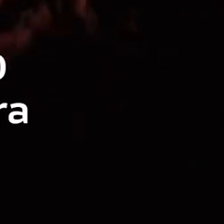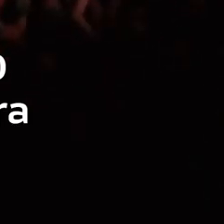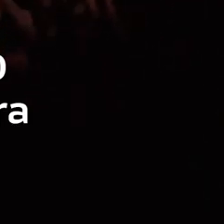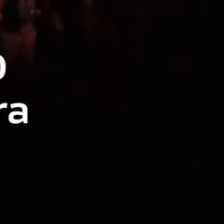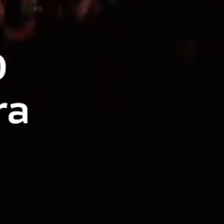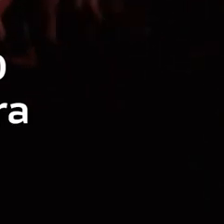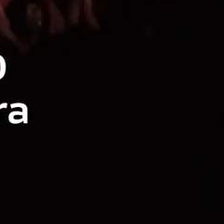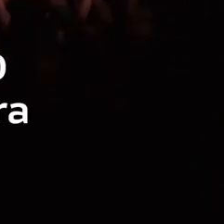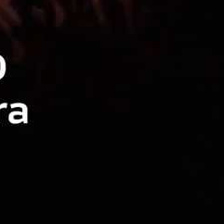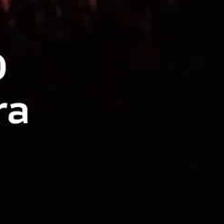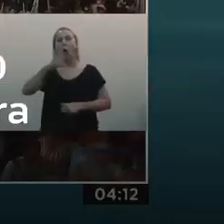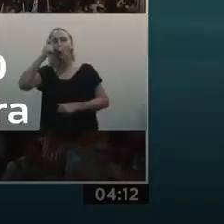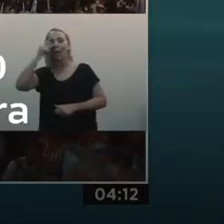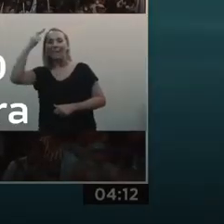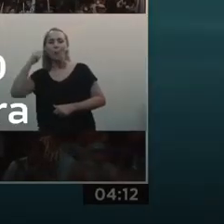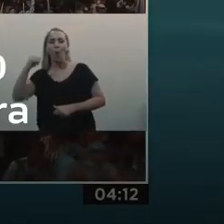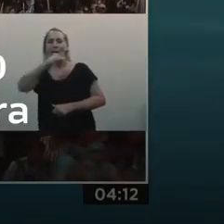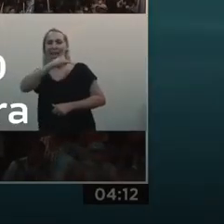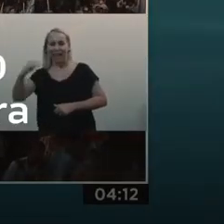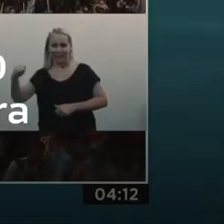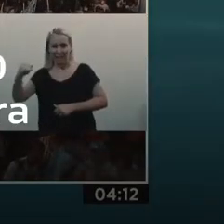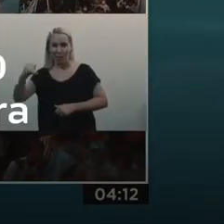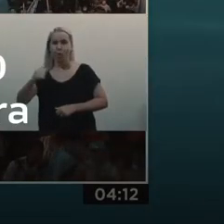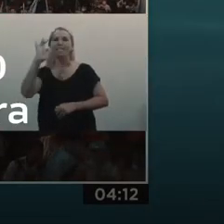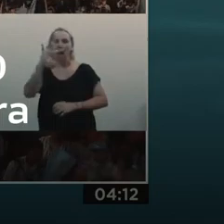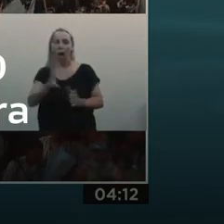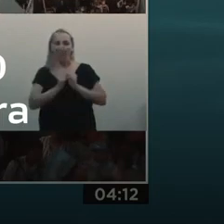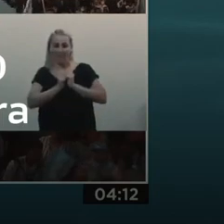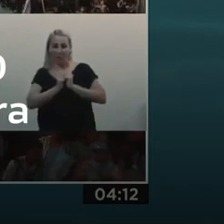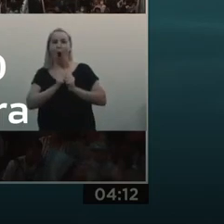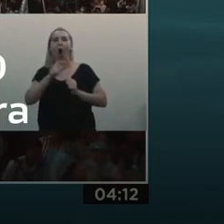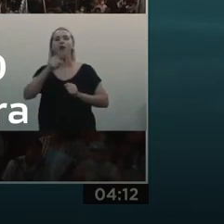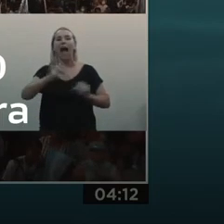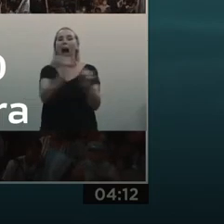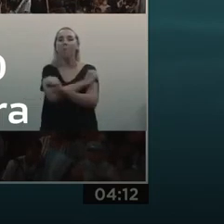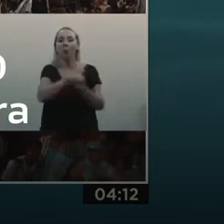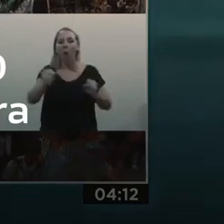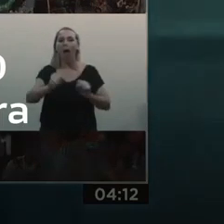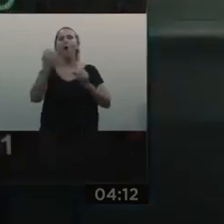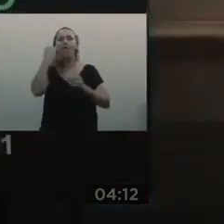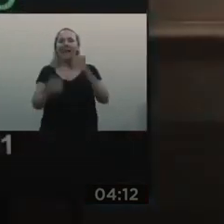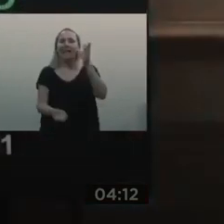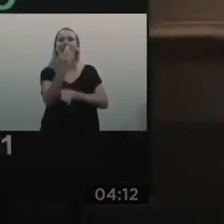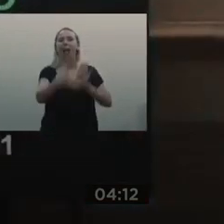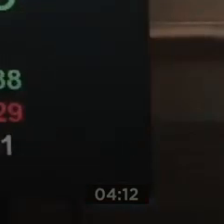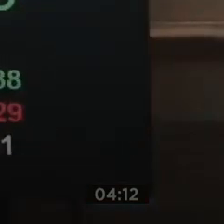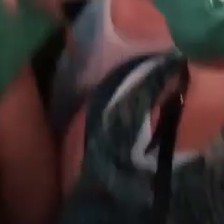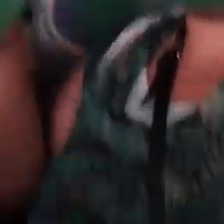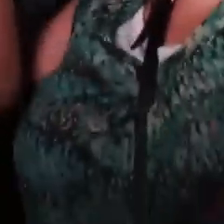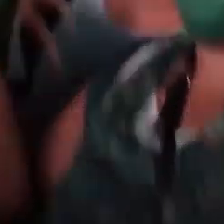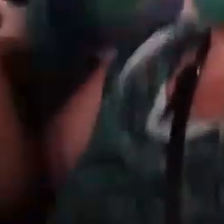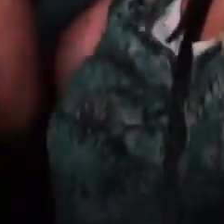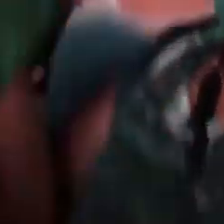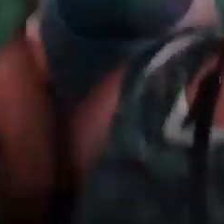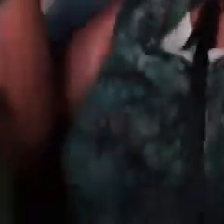con 38 votos afirmativos y 29 negativos y una abstención. Resulta aprobado, se convierte en ley y se gira al